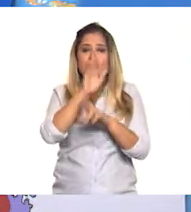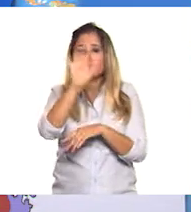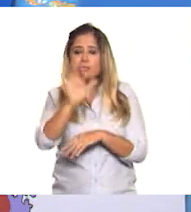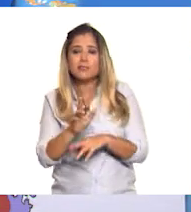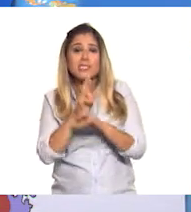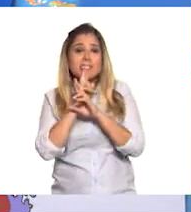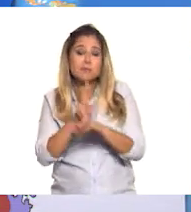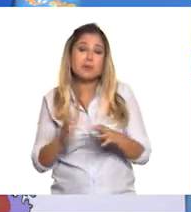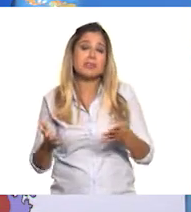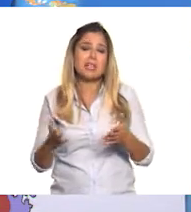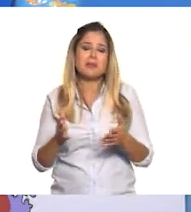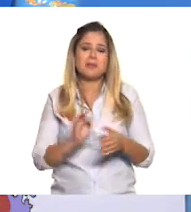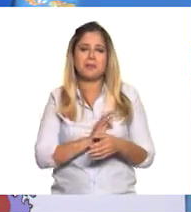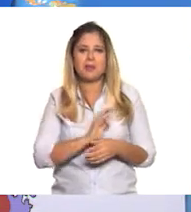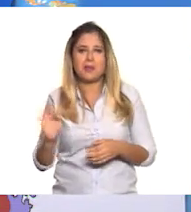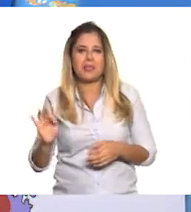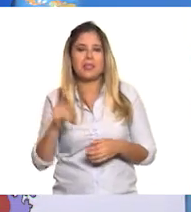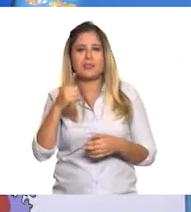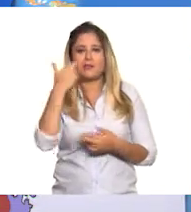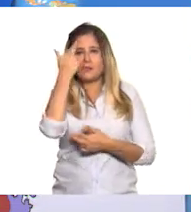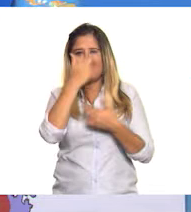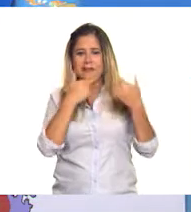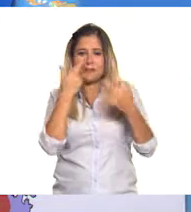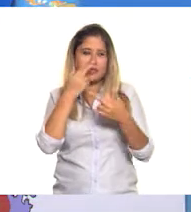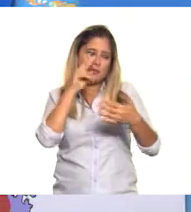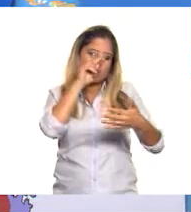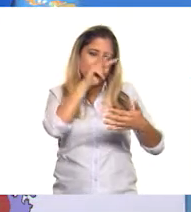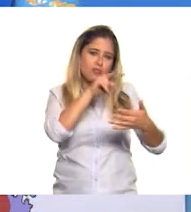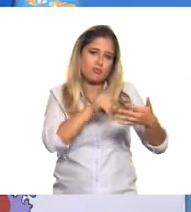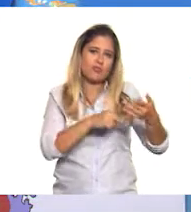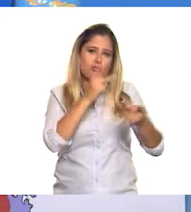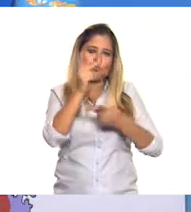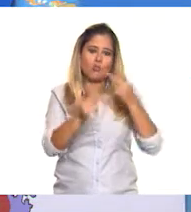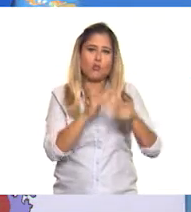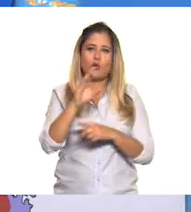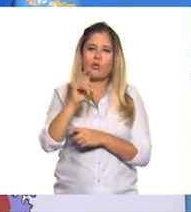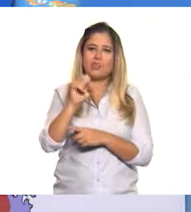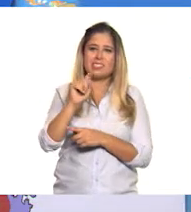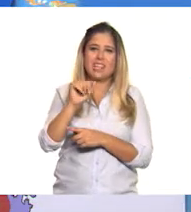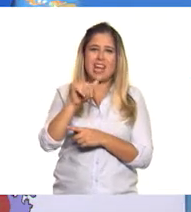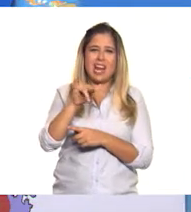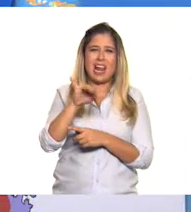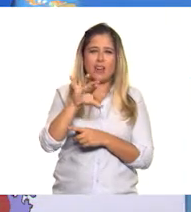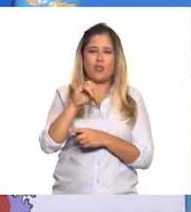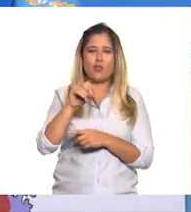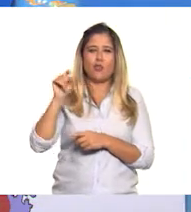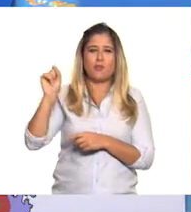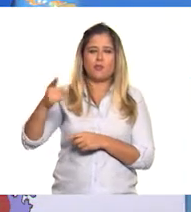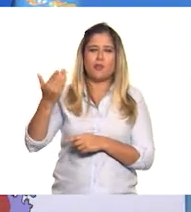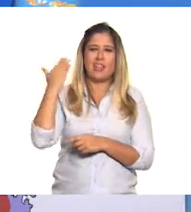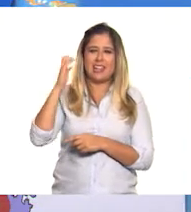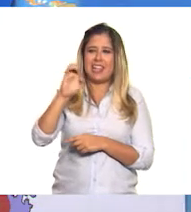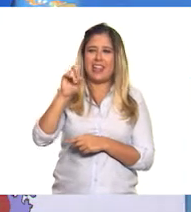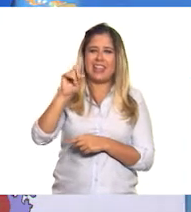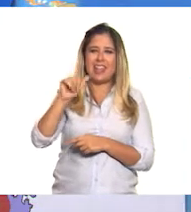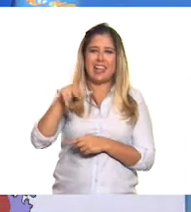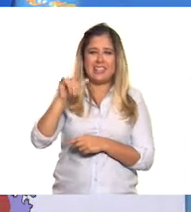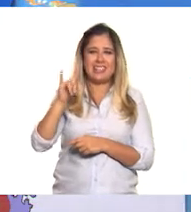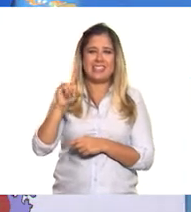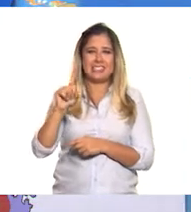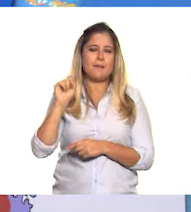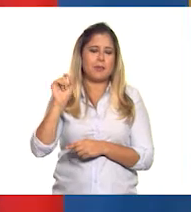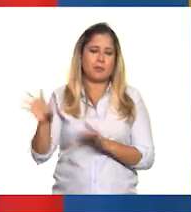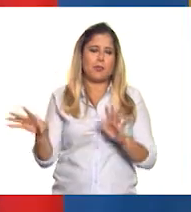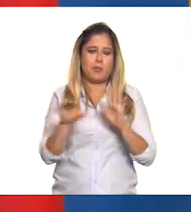saber, así como las que revisamos en el cuestionario de la encuesta ENADIS 2010. ¿Lo recuerdan? Muy bien, muy